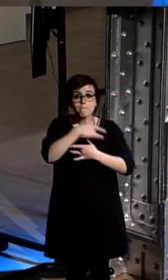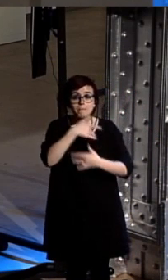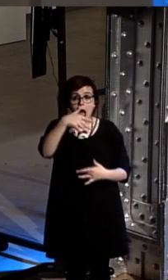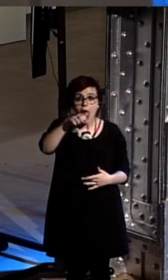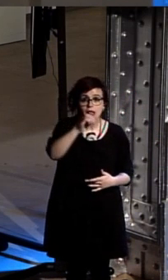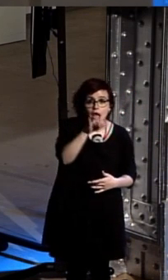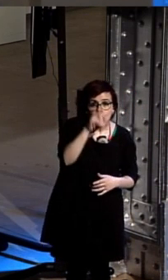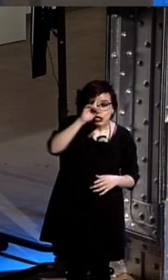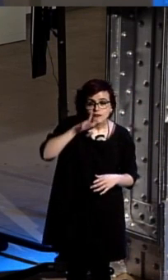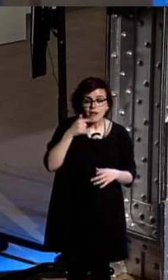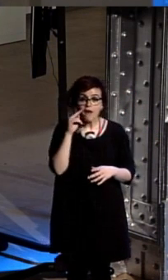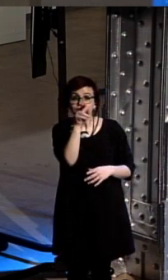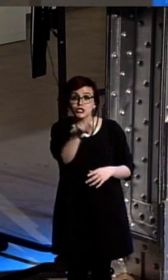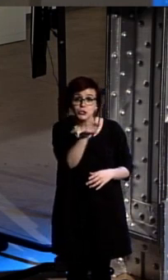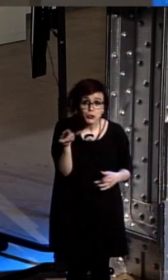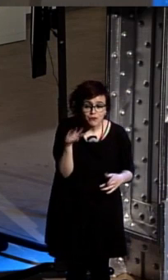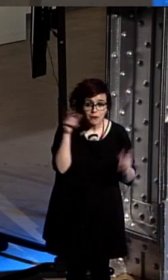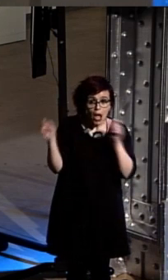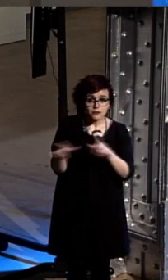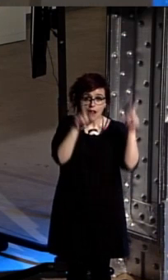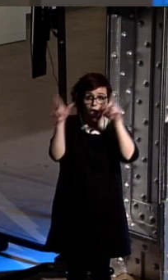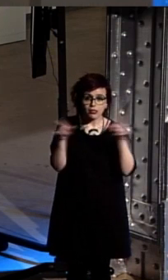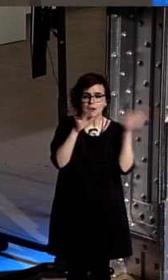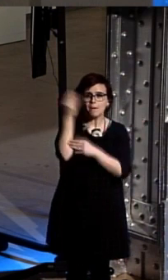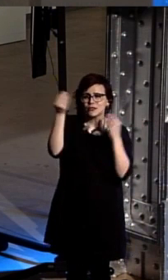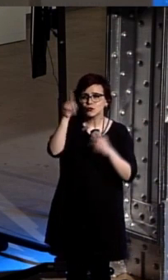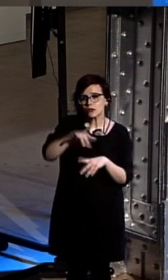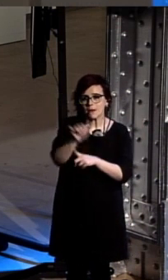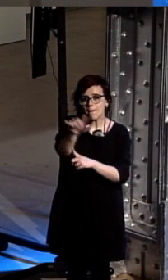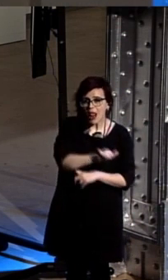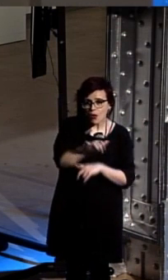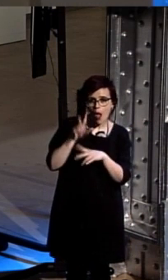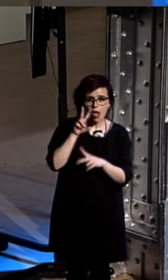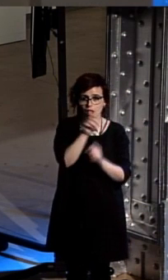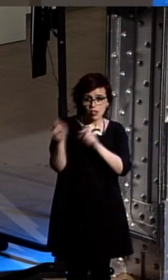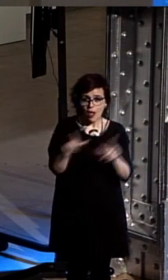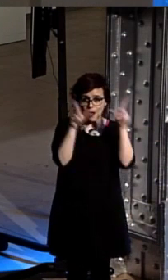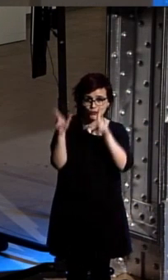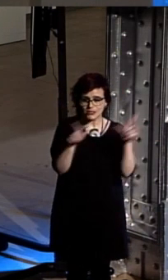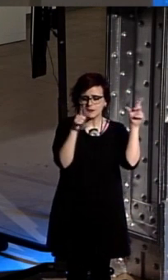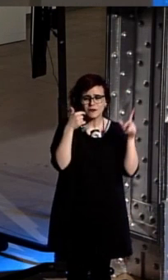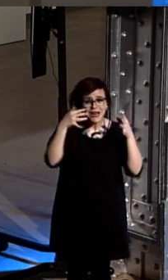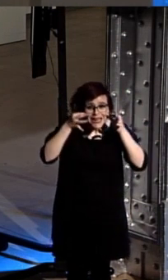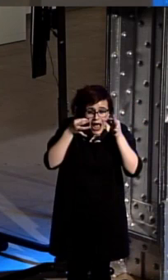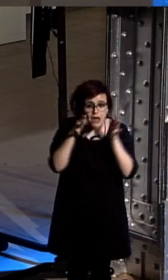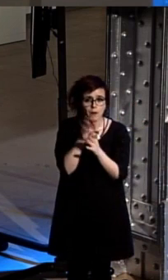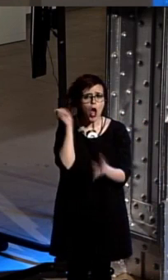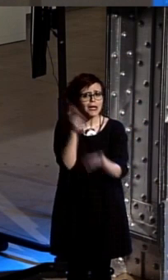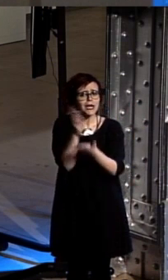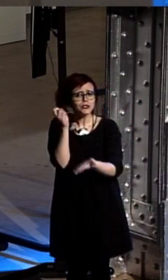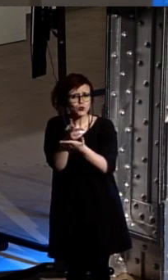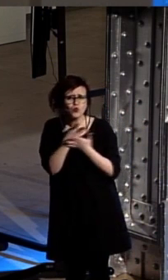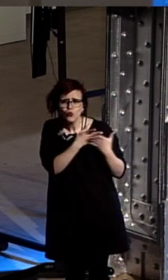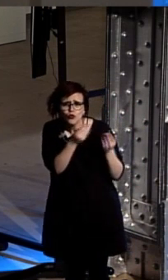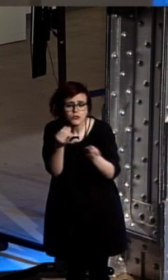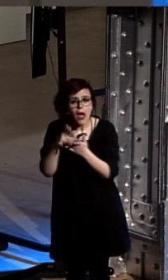has visto esta película. Bueno, me parece que tú también vas a mostrar alguna película en una de tus diapositivas. Hay muchos retos.